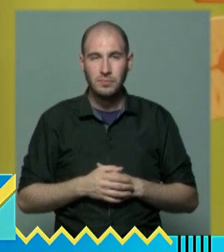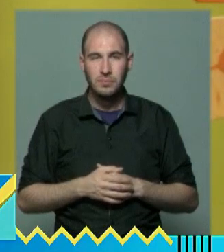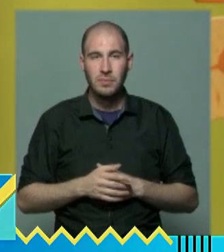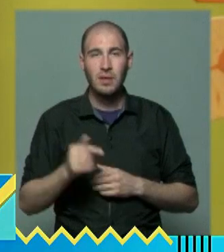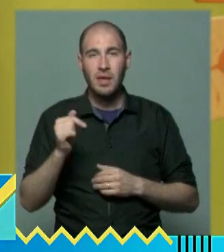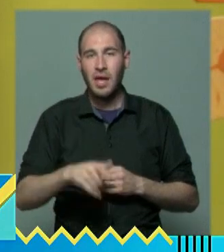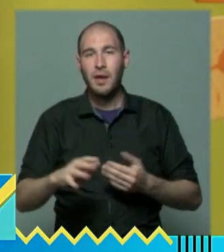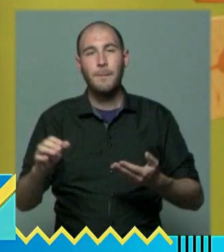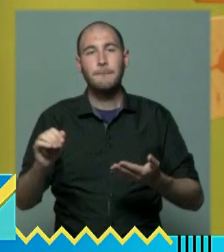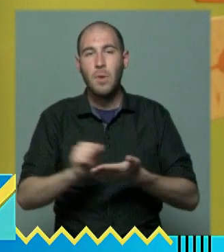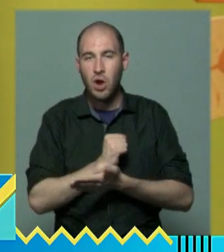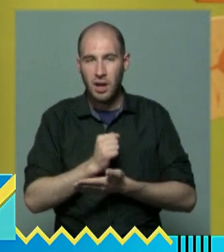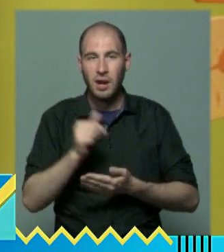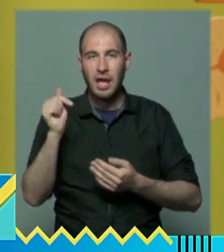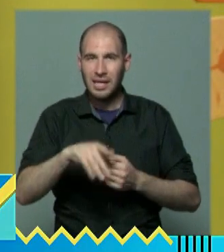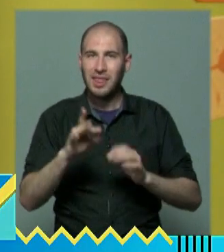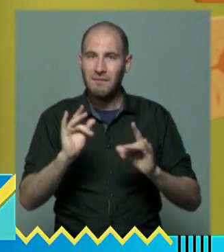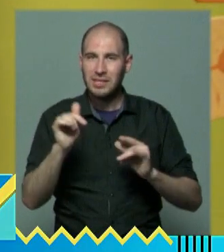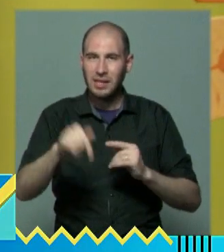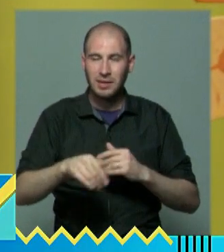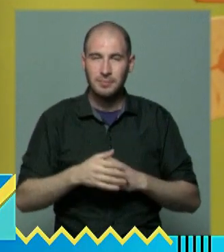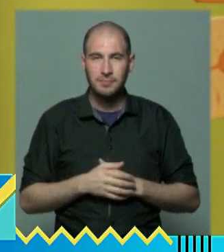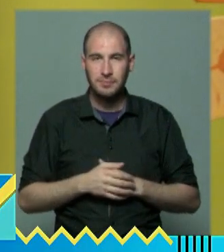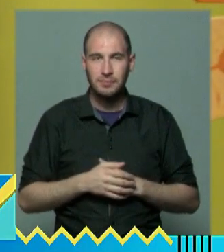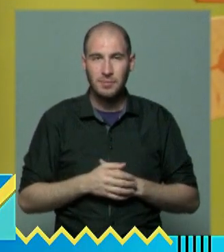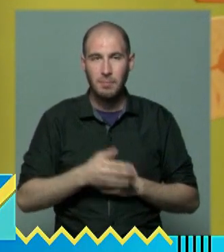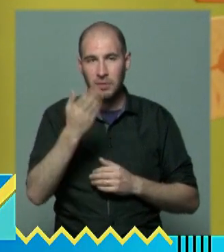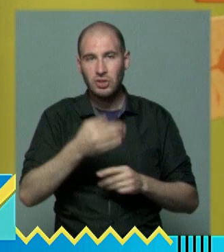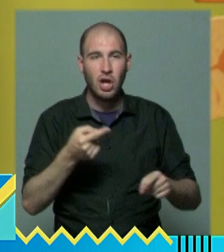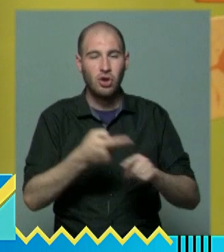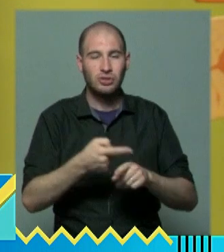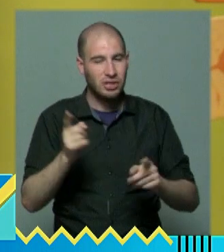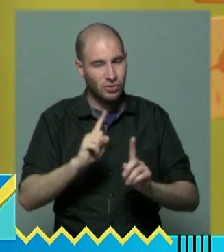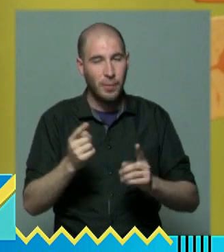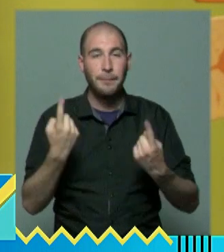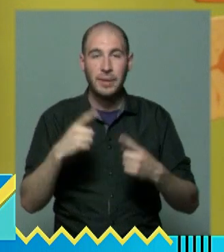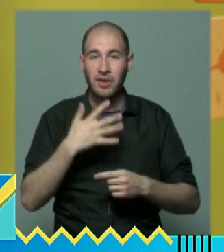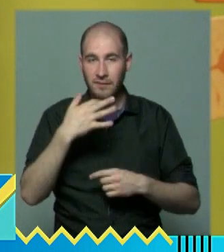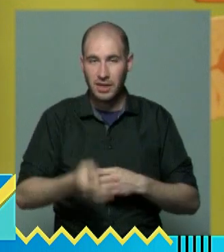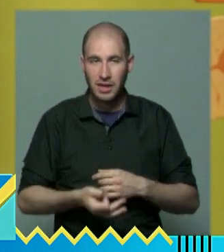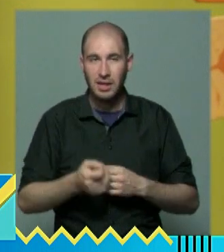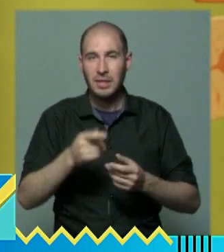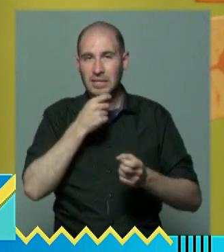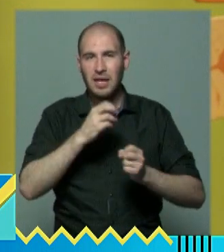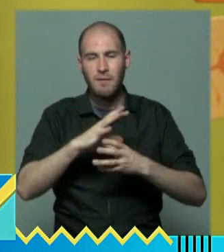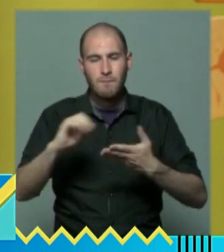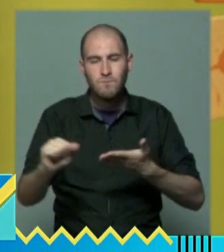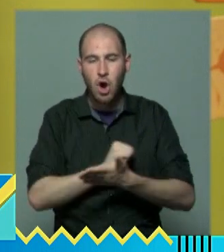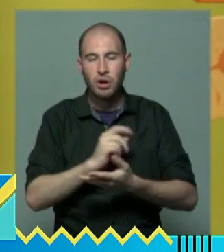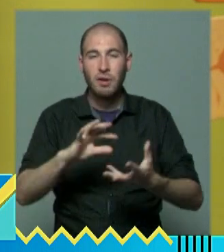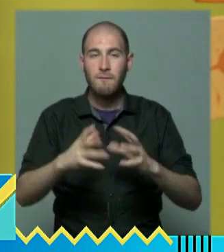desarmar, y esto es lo difícil. Nadie quiere perjudicar a nadie, pero Sí es cierto que desarmar un